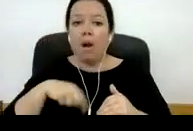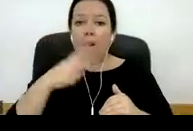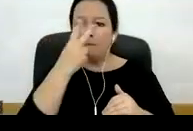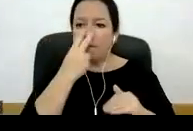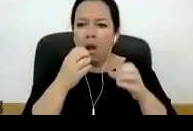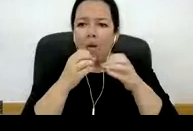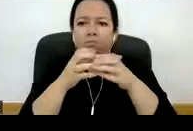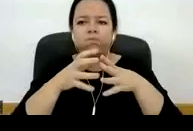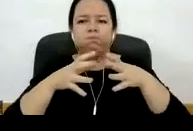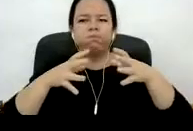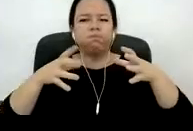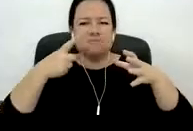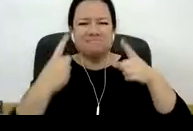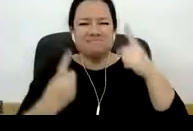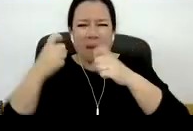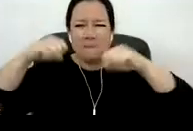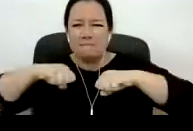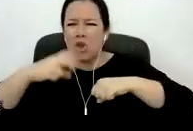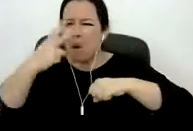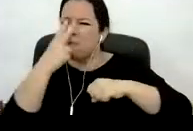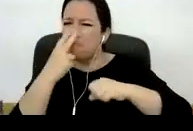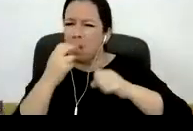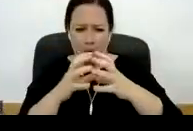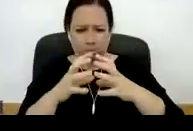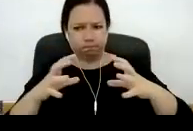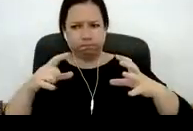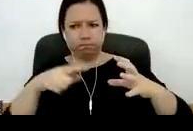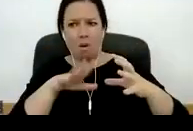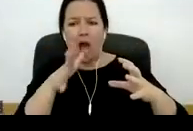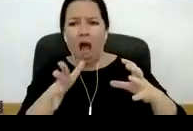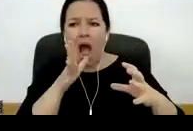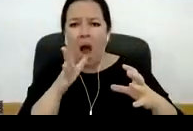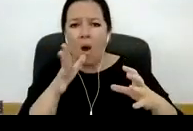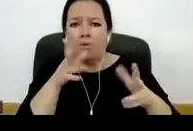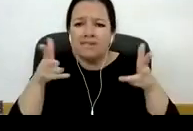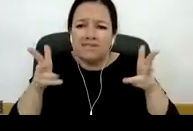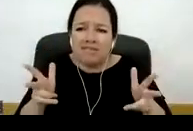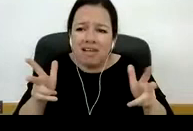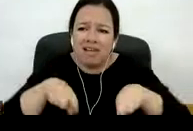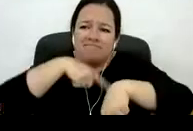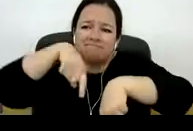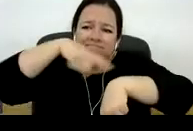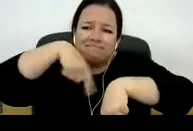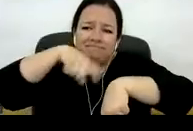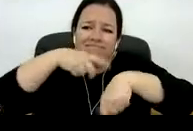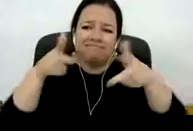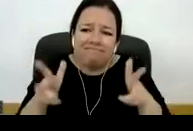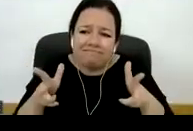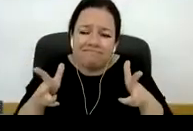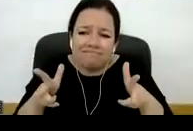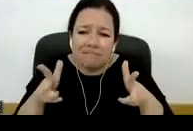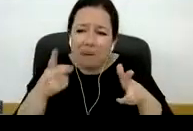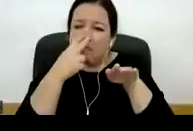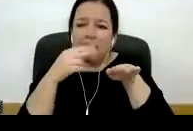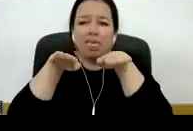por ejemplo, que son los edemas que suelen aparecer en las personas mayores que sobre todo pasan muchas horas sentados con las piernas más bajitas,